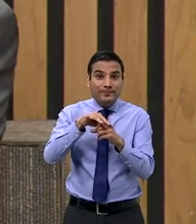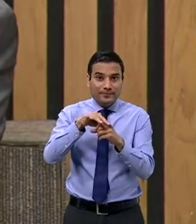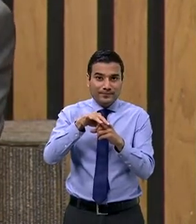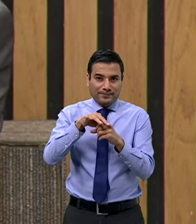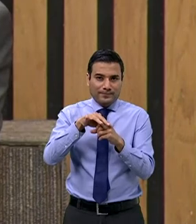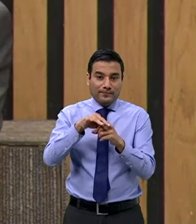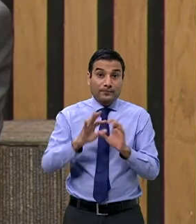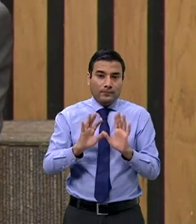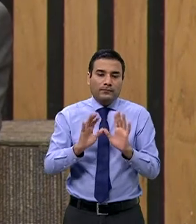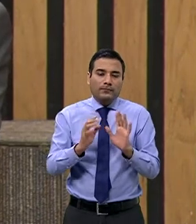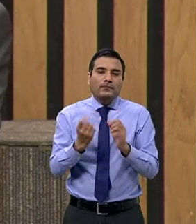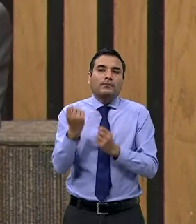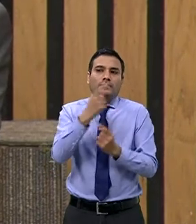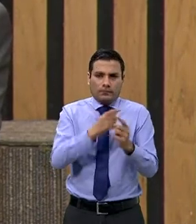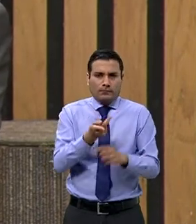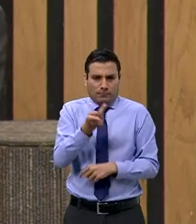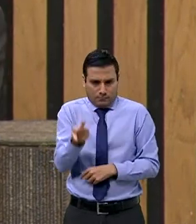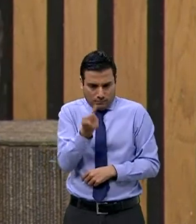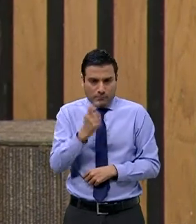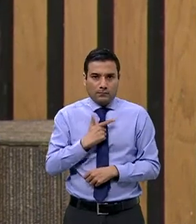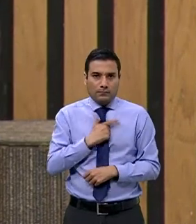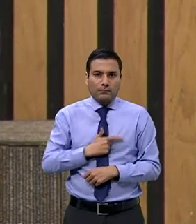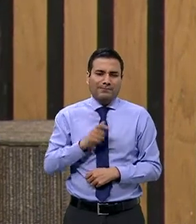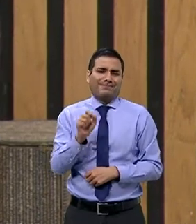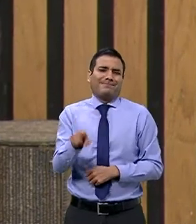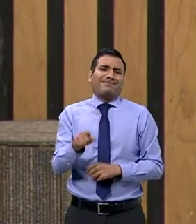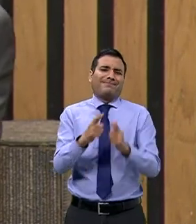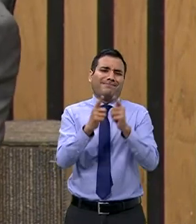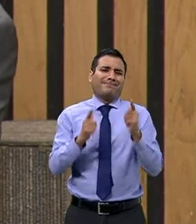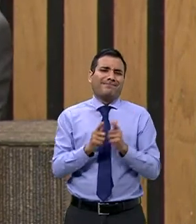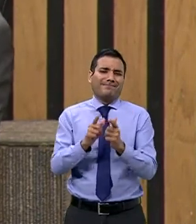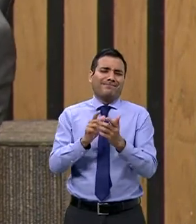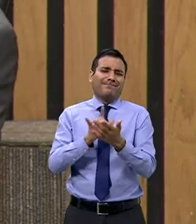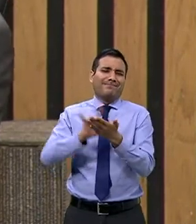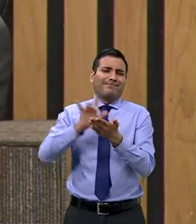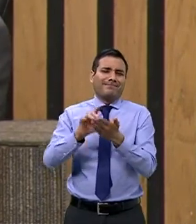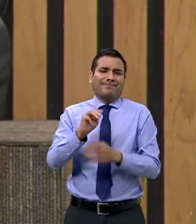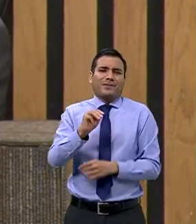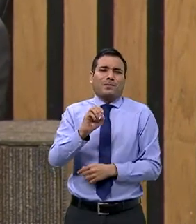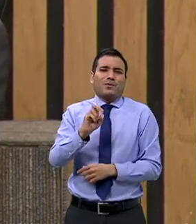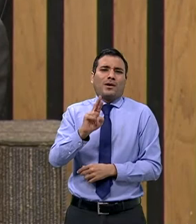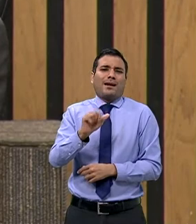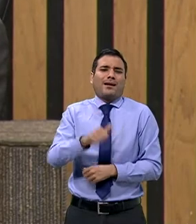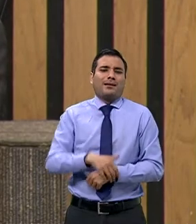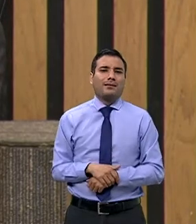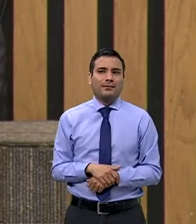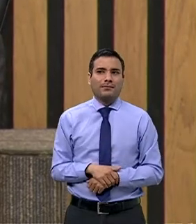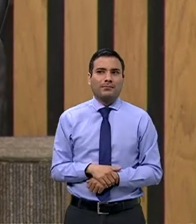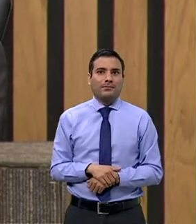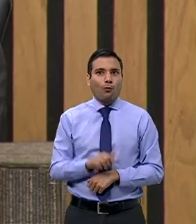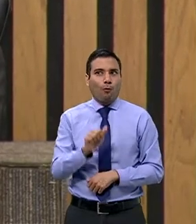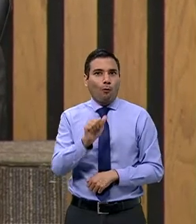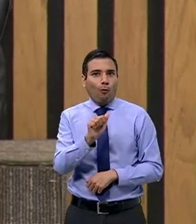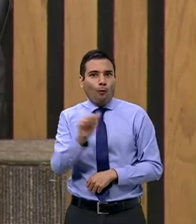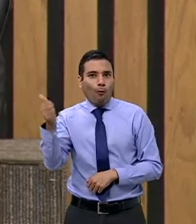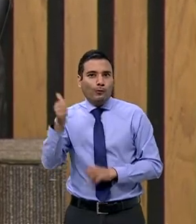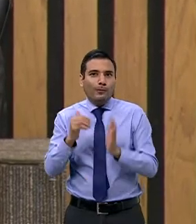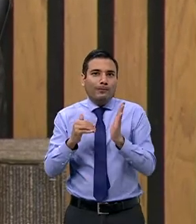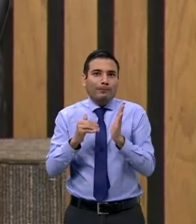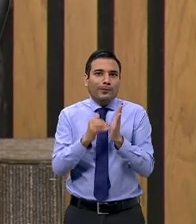pregunta son de la fuerza política gobernante entonces dónde están los restantes millones de